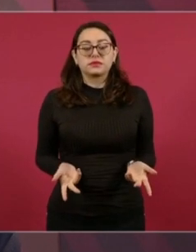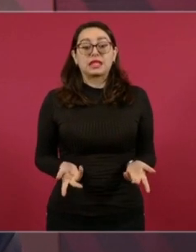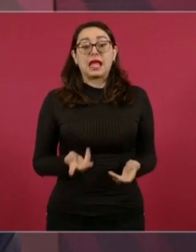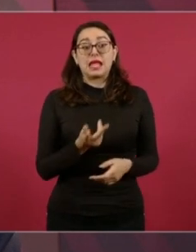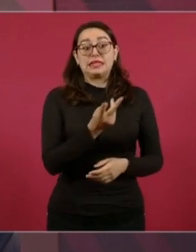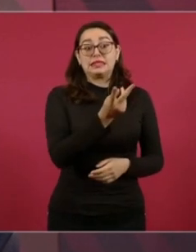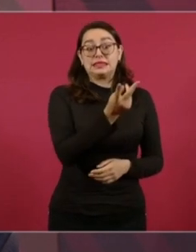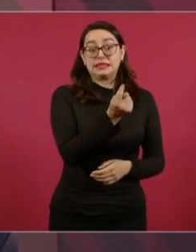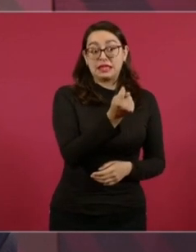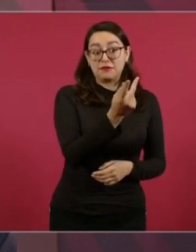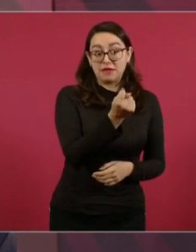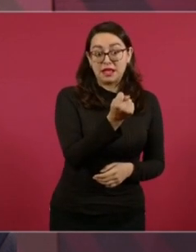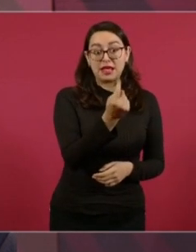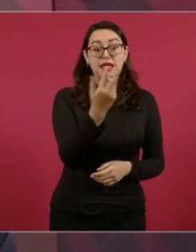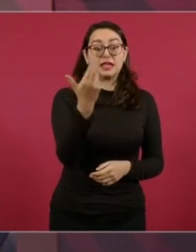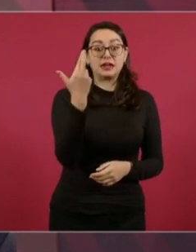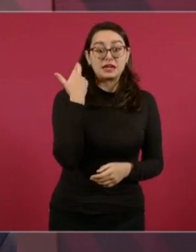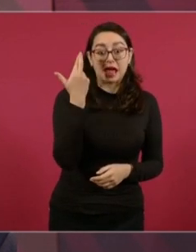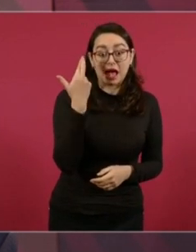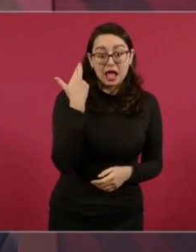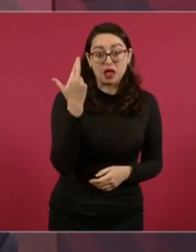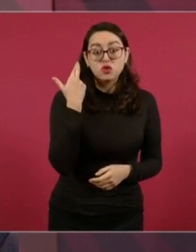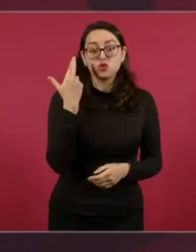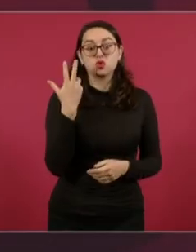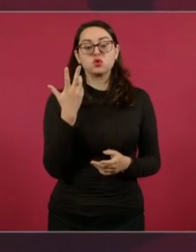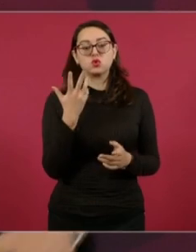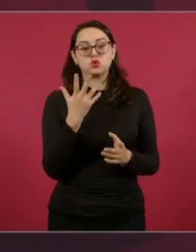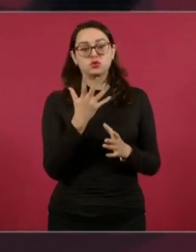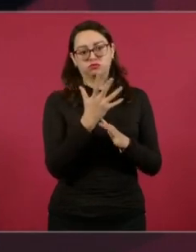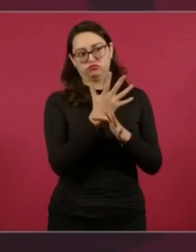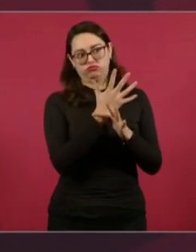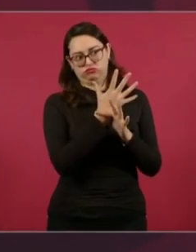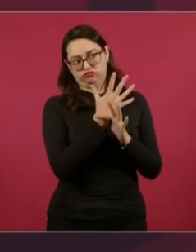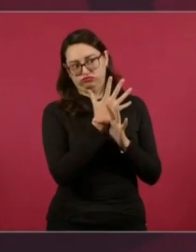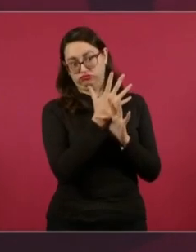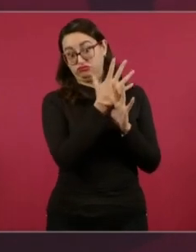Los conductores de radio, de televisión. No.